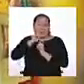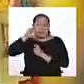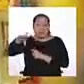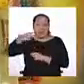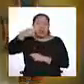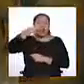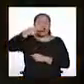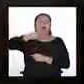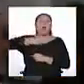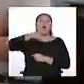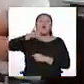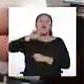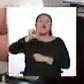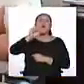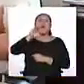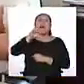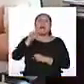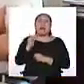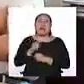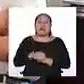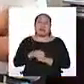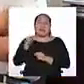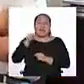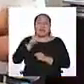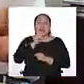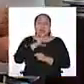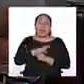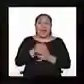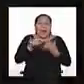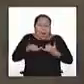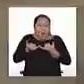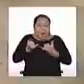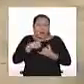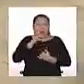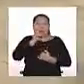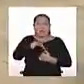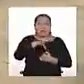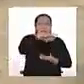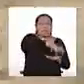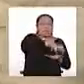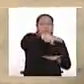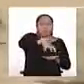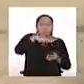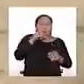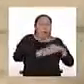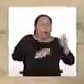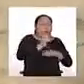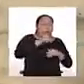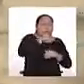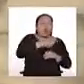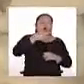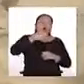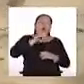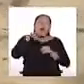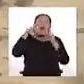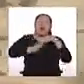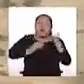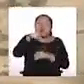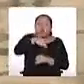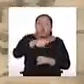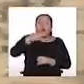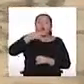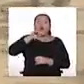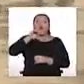Normalmente les damos el nombre de huaca a los montículos solamente que hay. No se nos ocurre decirle huacas a, qué sé yo, a las